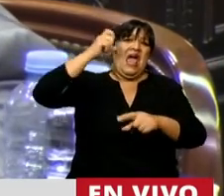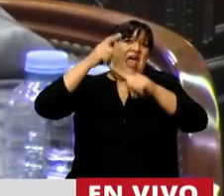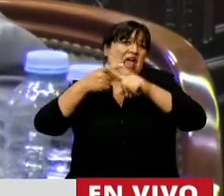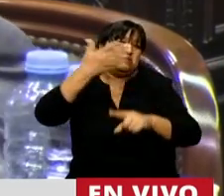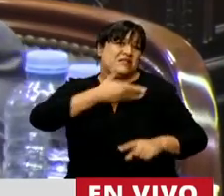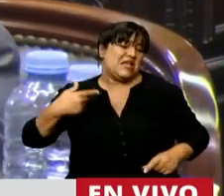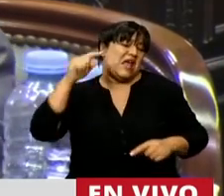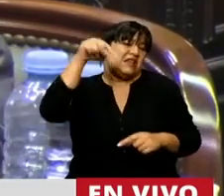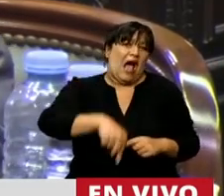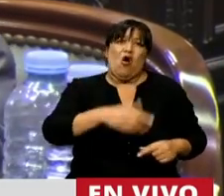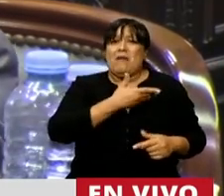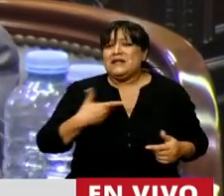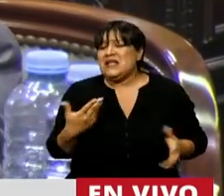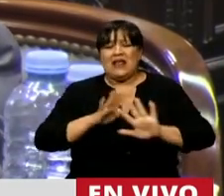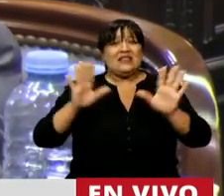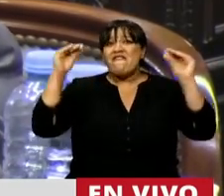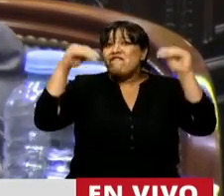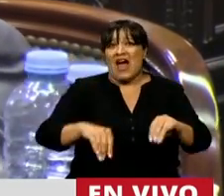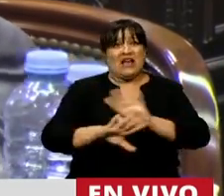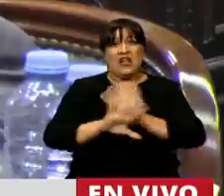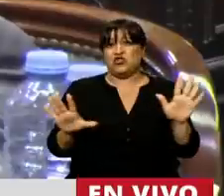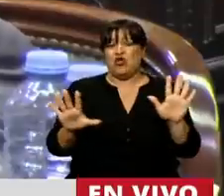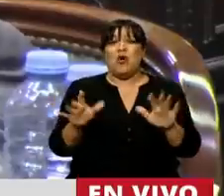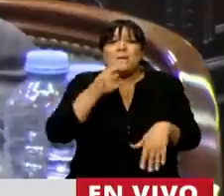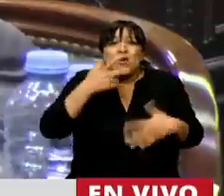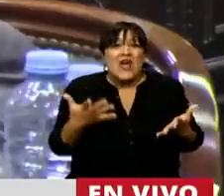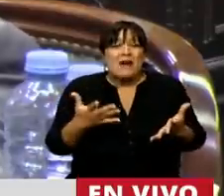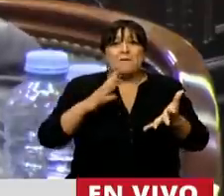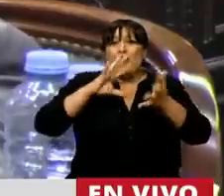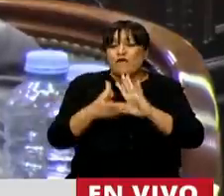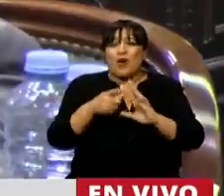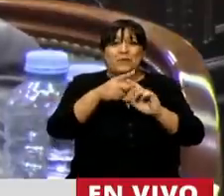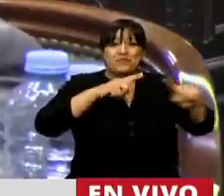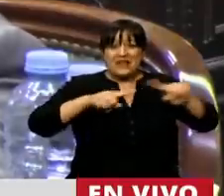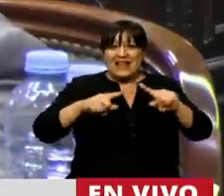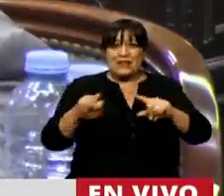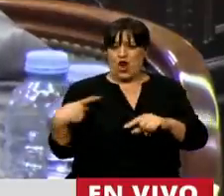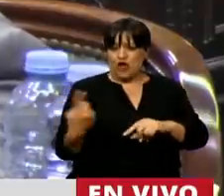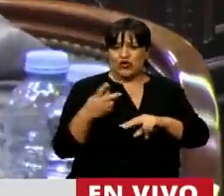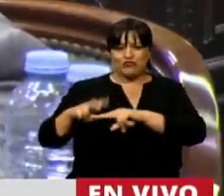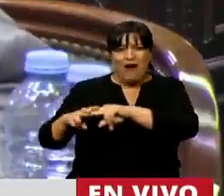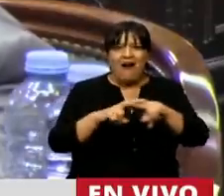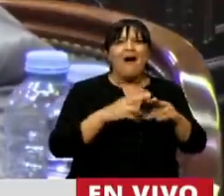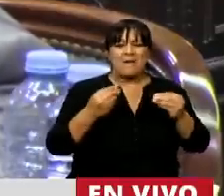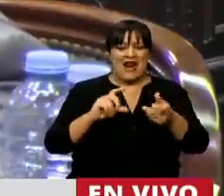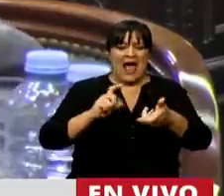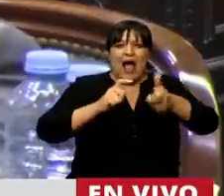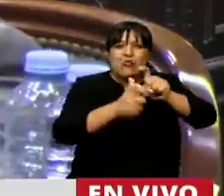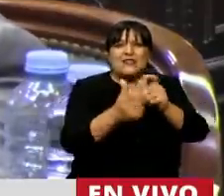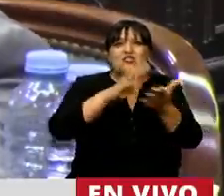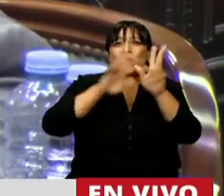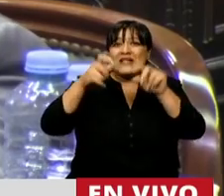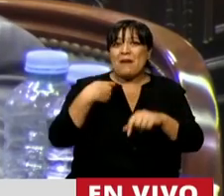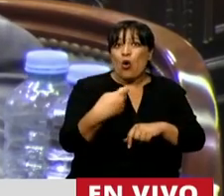está, es un fracaso. No hay forma. Cuando los dirigentes políticos nos sentamos a discutir fórmula de actualización